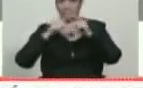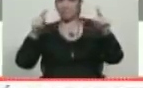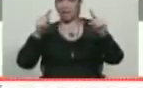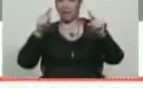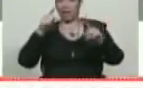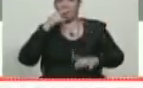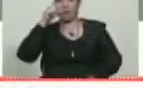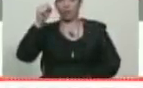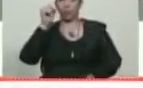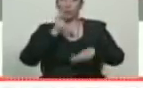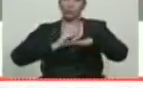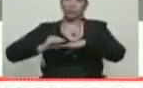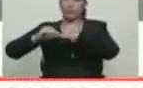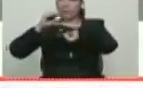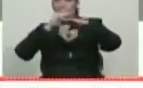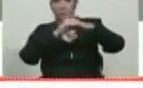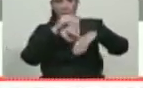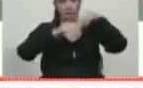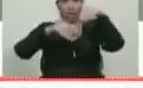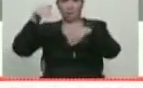llamara a elecciones.